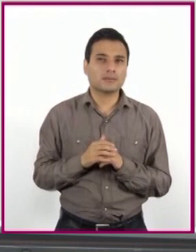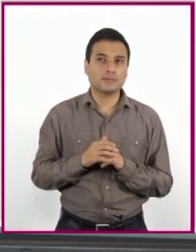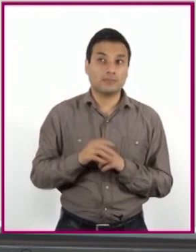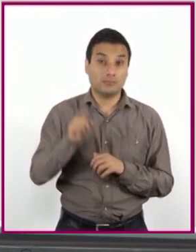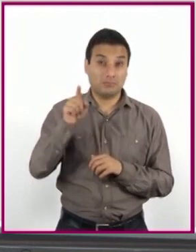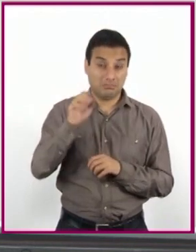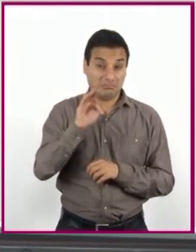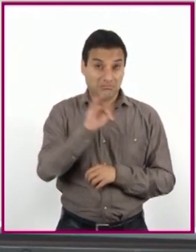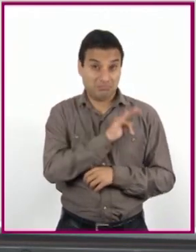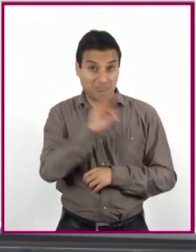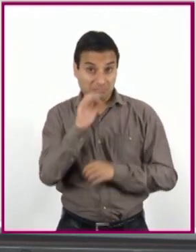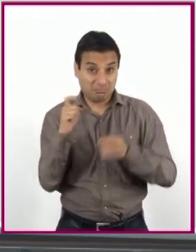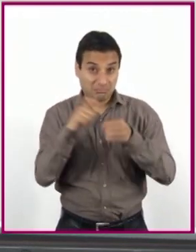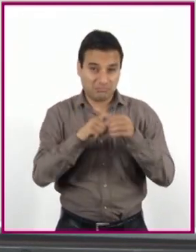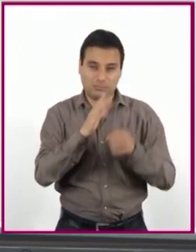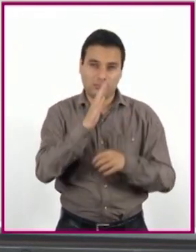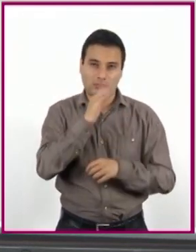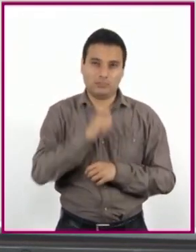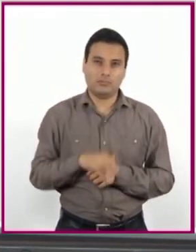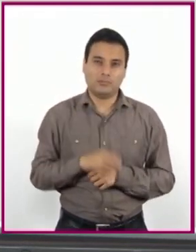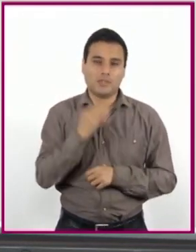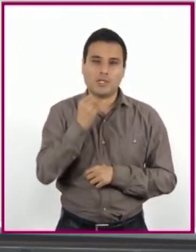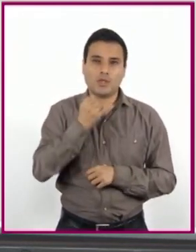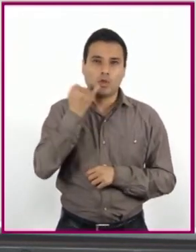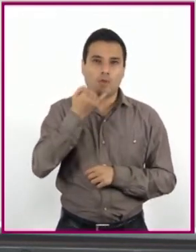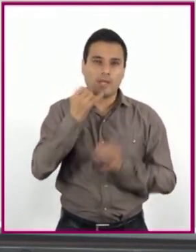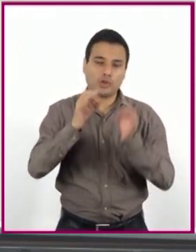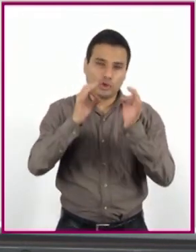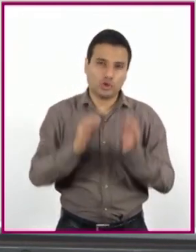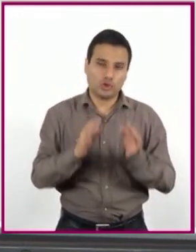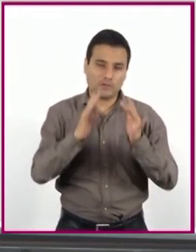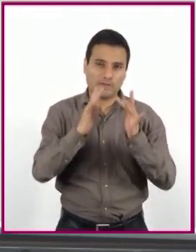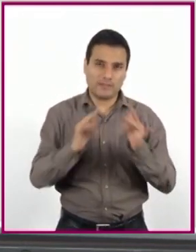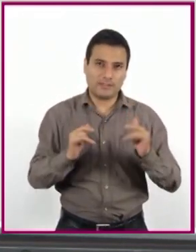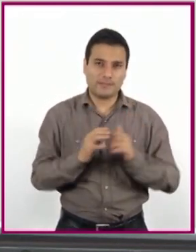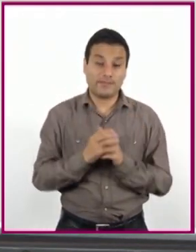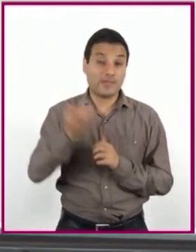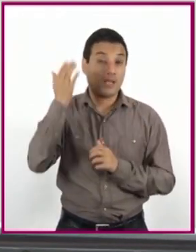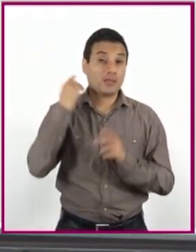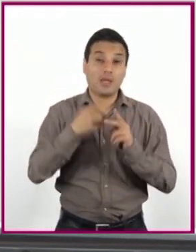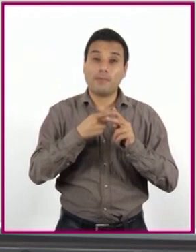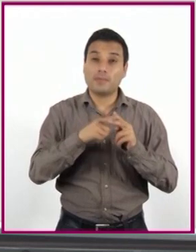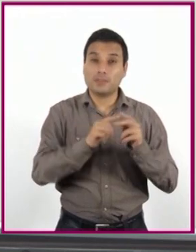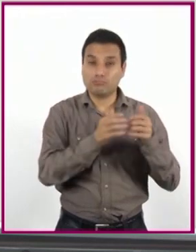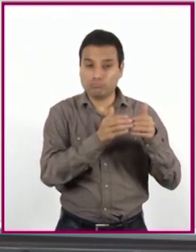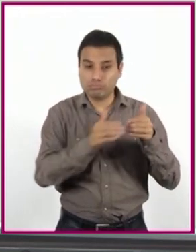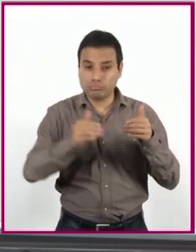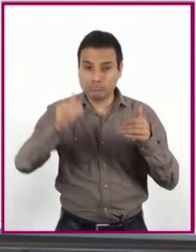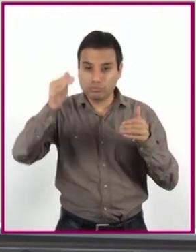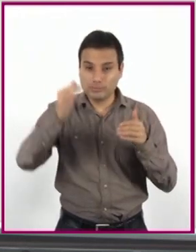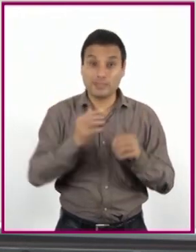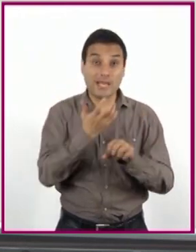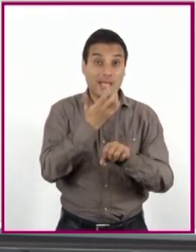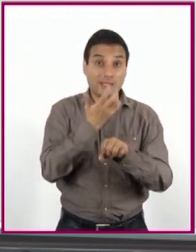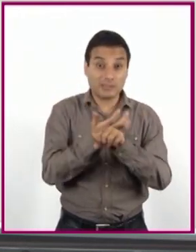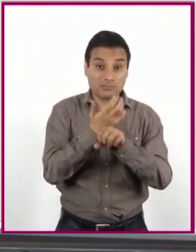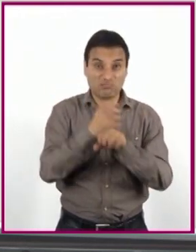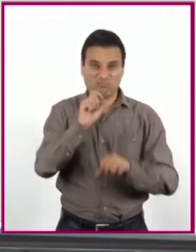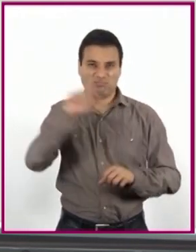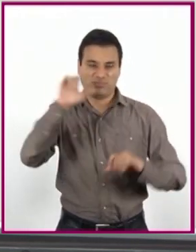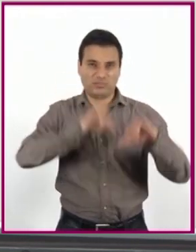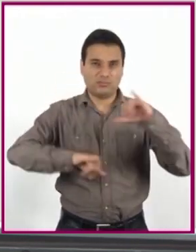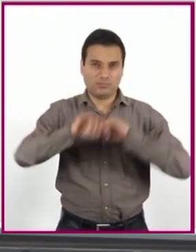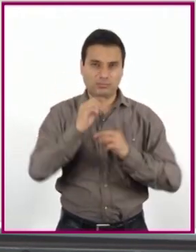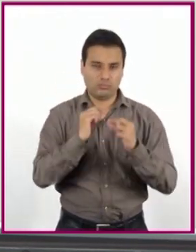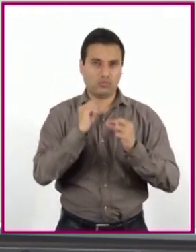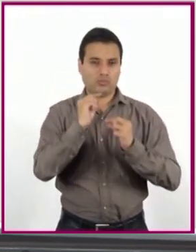pertenencia. El francés era su único idioma oficial y desde el inicio la influencia de los químicos estadounidenses fue cada